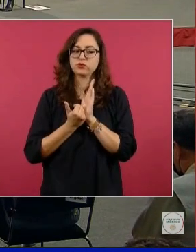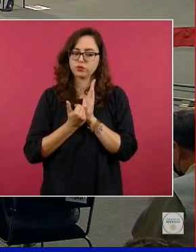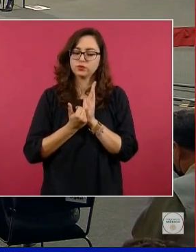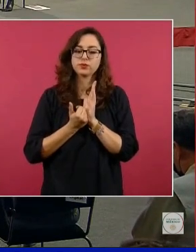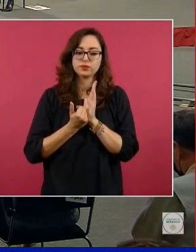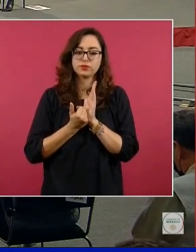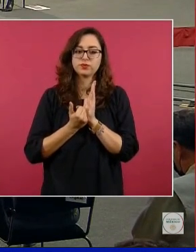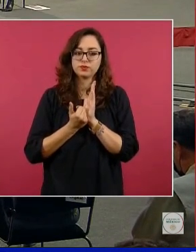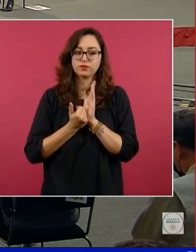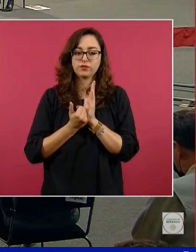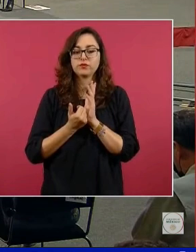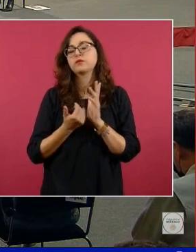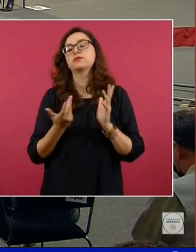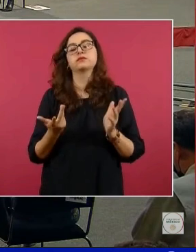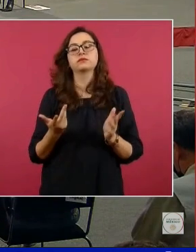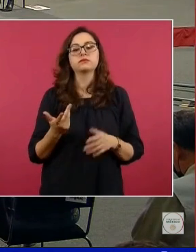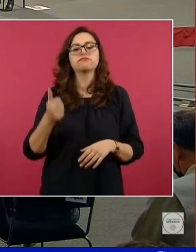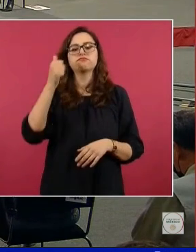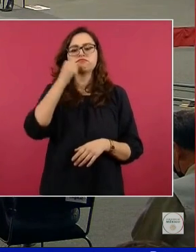todo el tiempo,